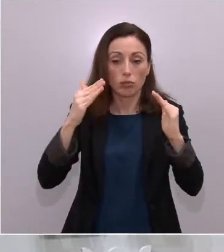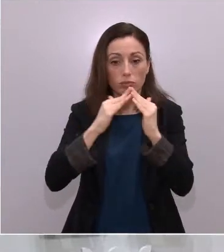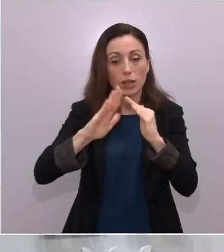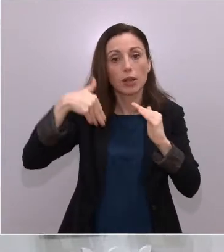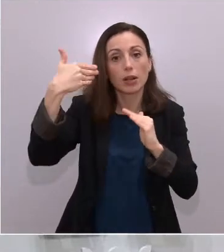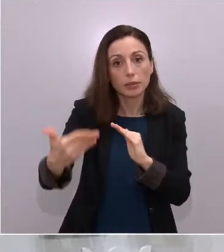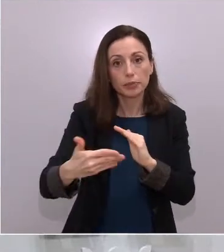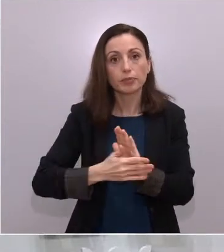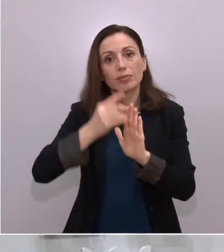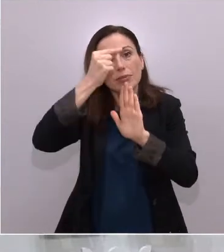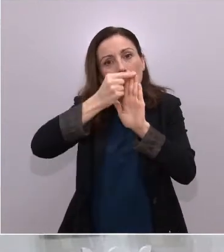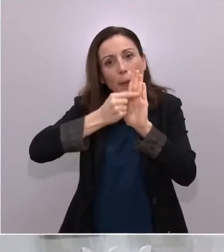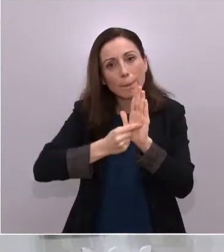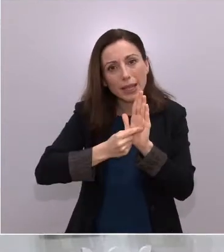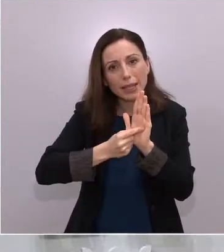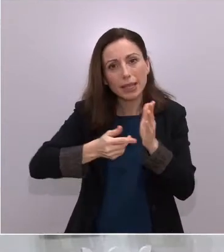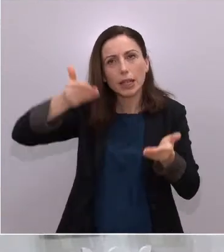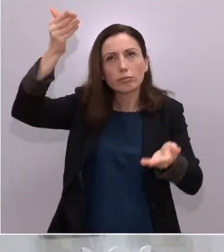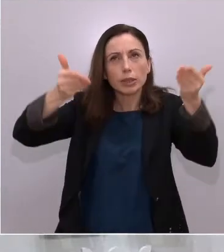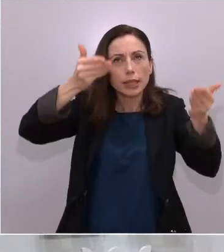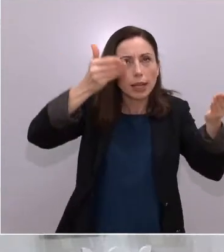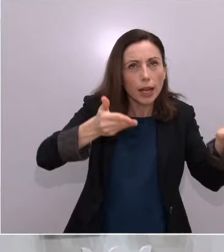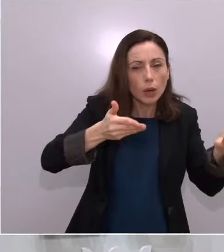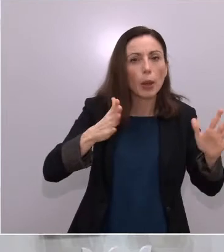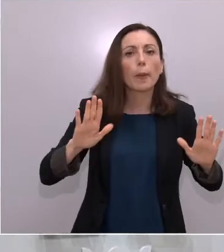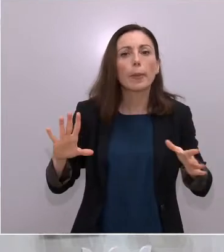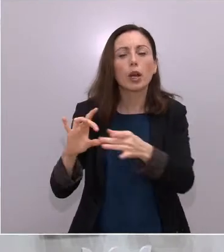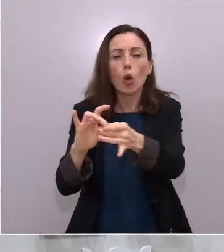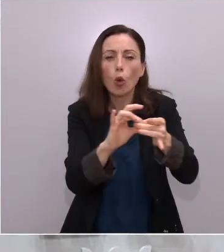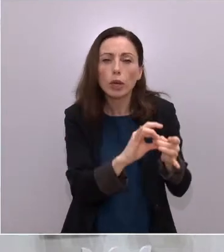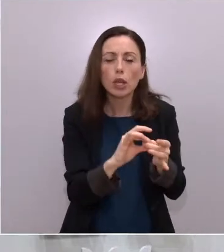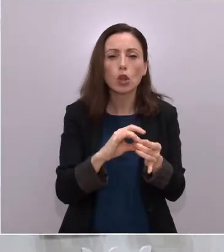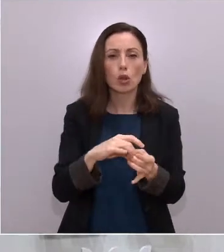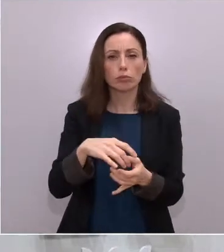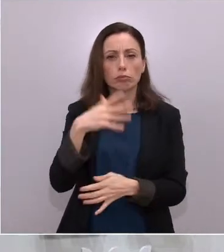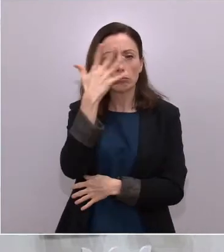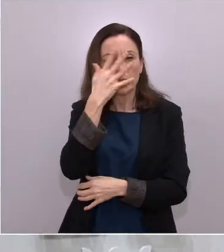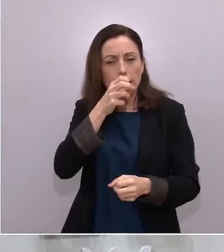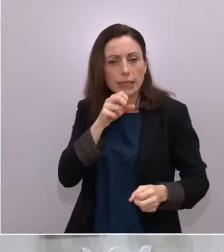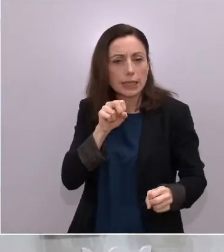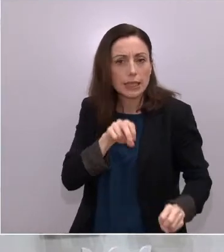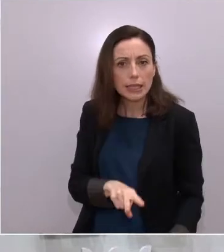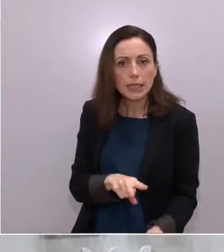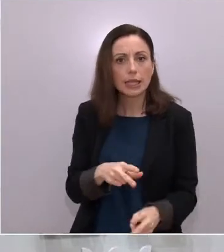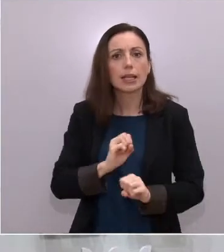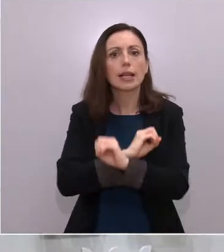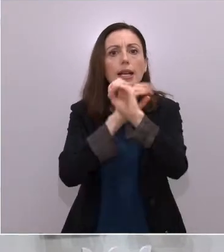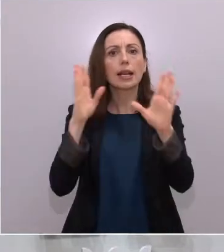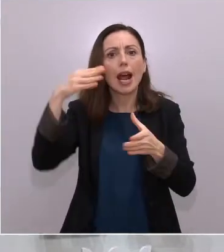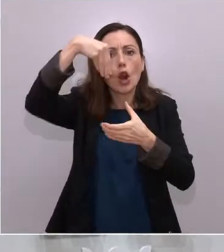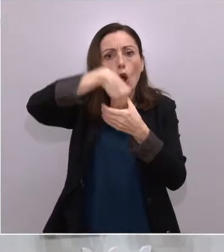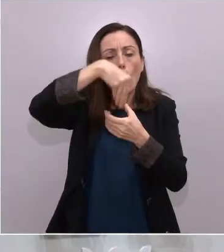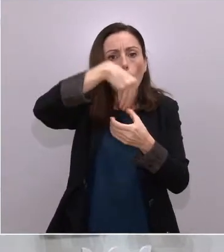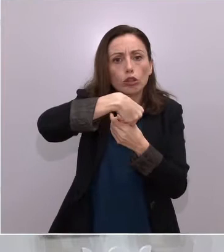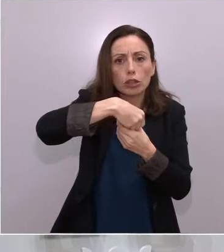de desconfinamiento escalonado y armonizado, sin incertidumbres, con certezas, contenido frente